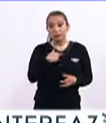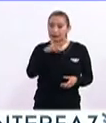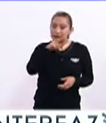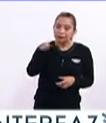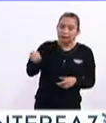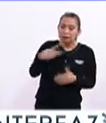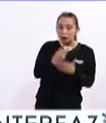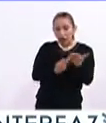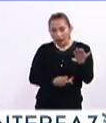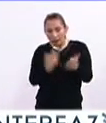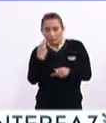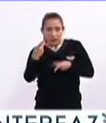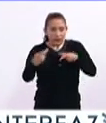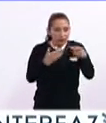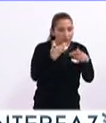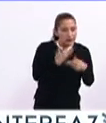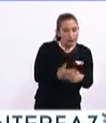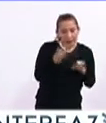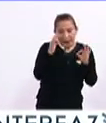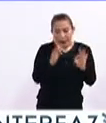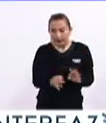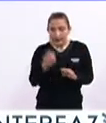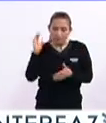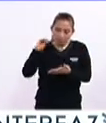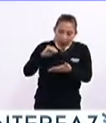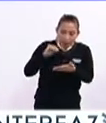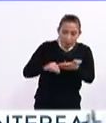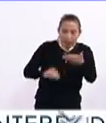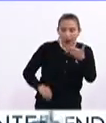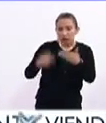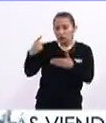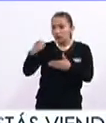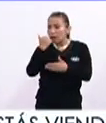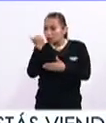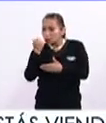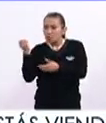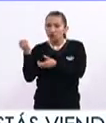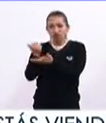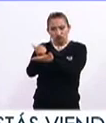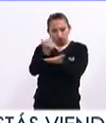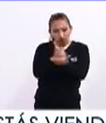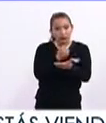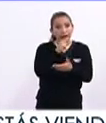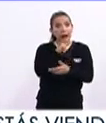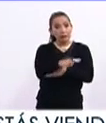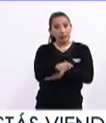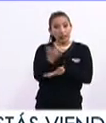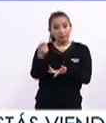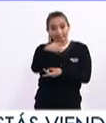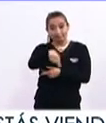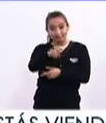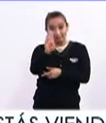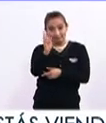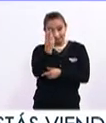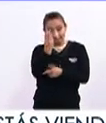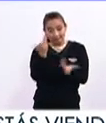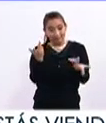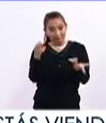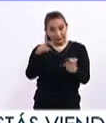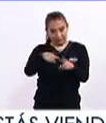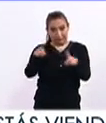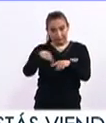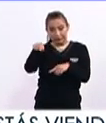por sus programas de estudio, no solo por enriquecer lo que son sus estudiantes, sino también por poner sobre pues